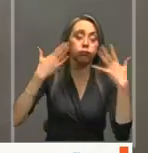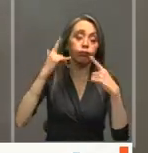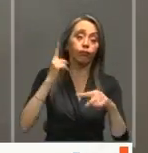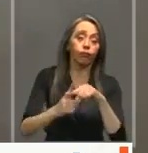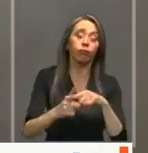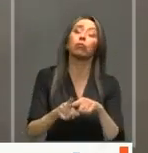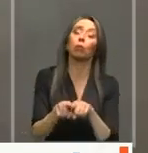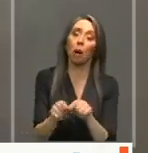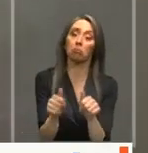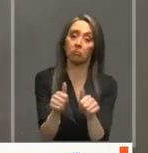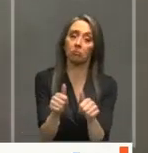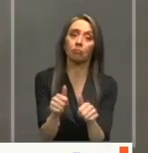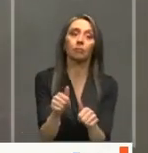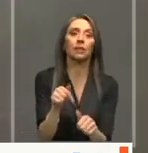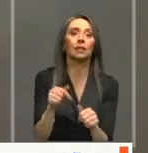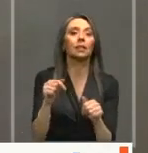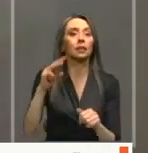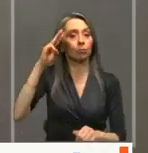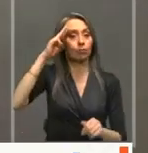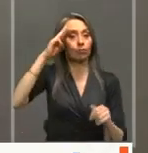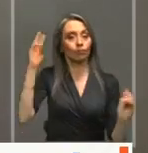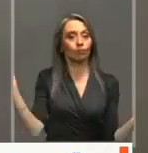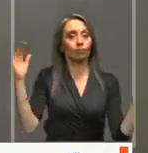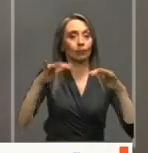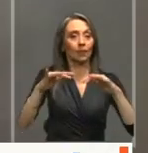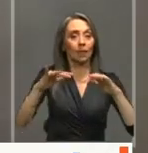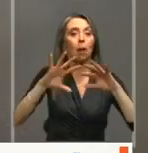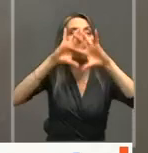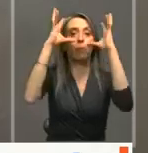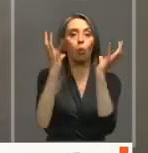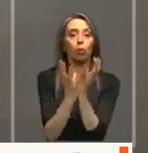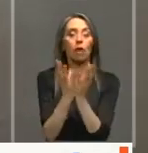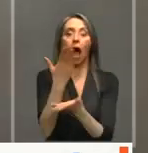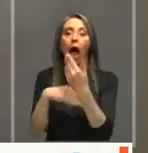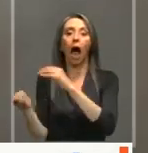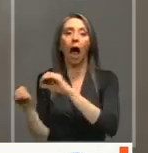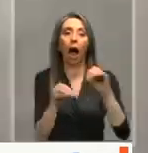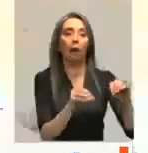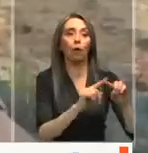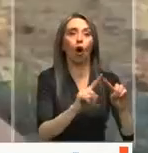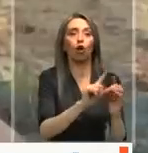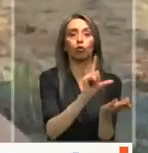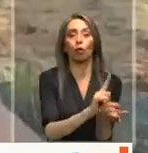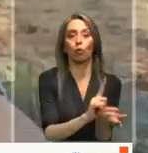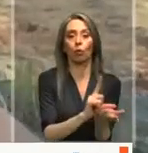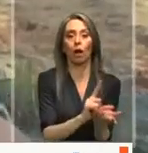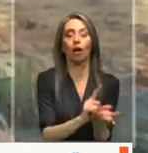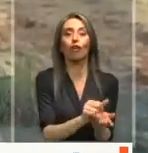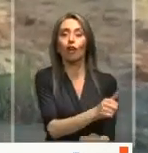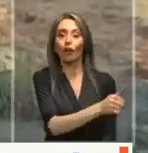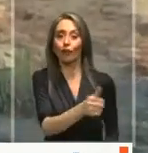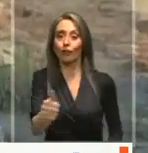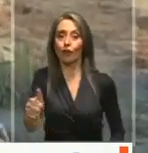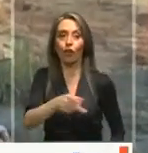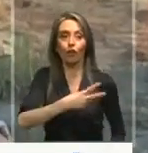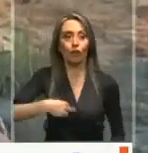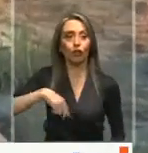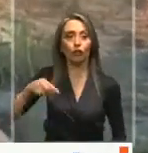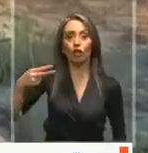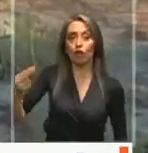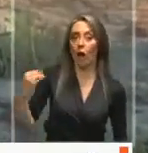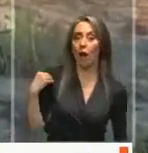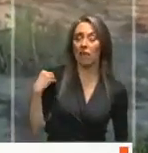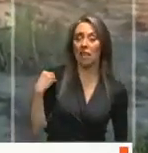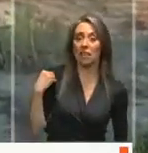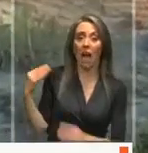minuto. Para nosotros el Jamboree Mundial continúa, pero en otro formato, fuera del lugar del evento. Para todos nosotros esta noticia nos dio